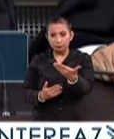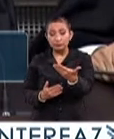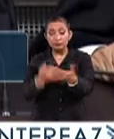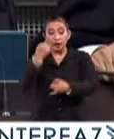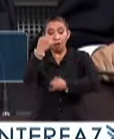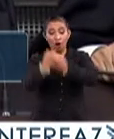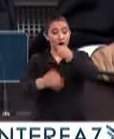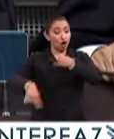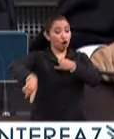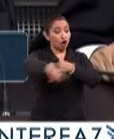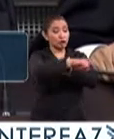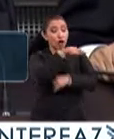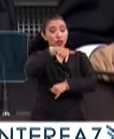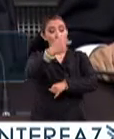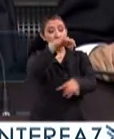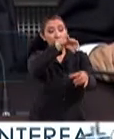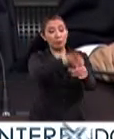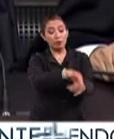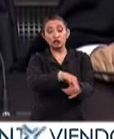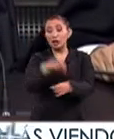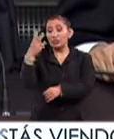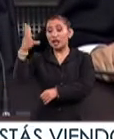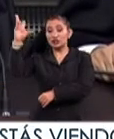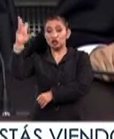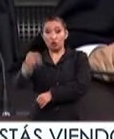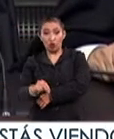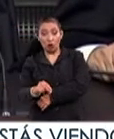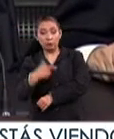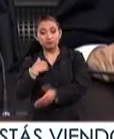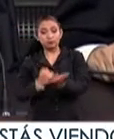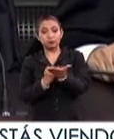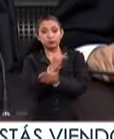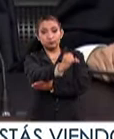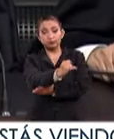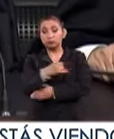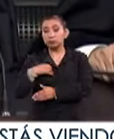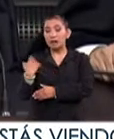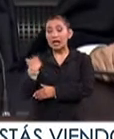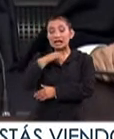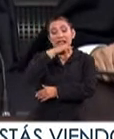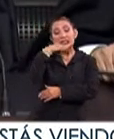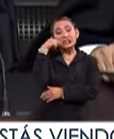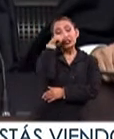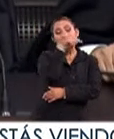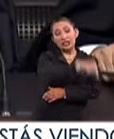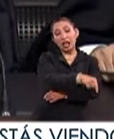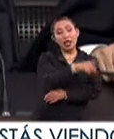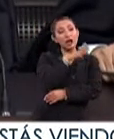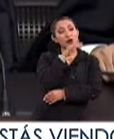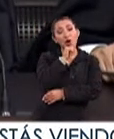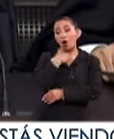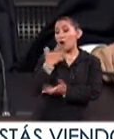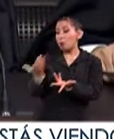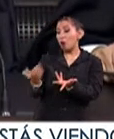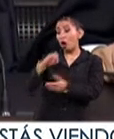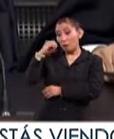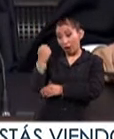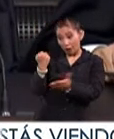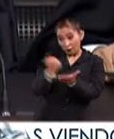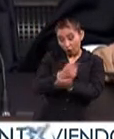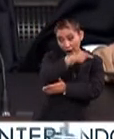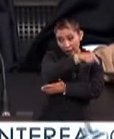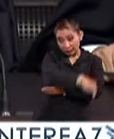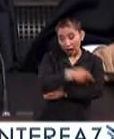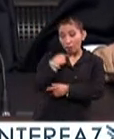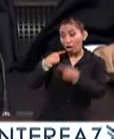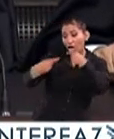la Corte, por 12 votos contra 3, concluye que la República de Chile no contrajo la obligación